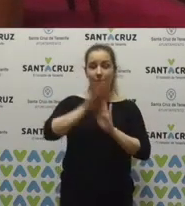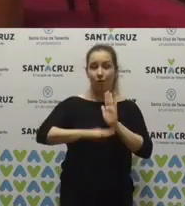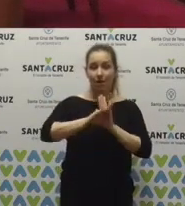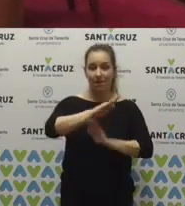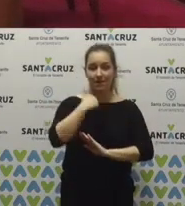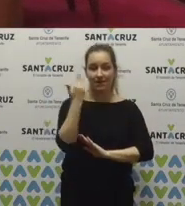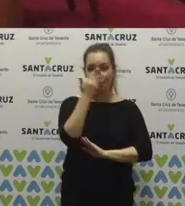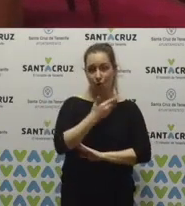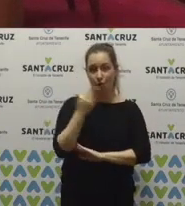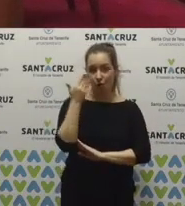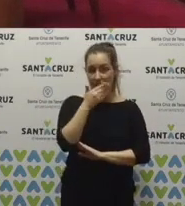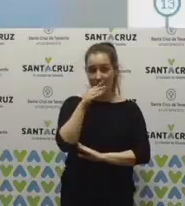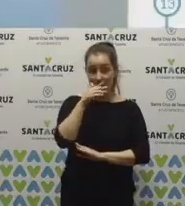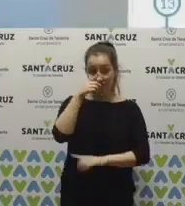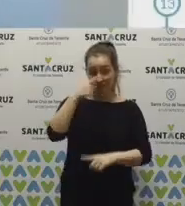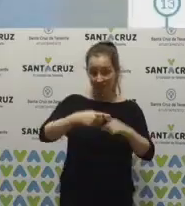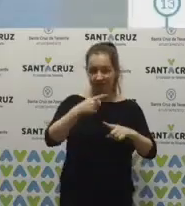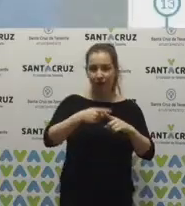en el municipio